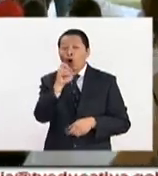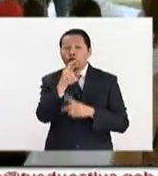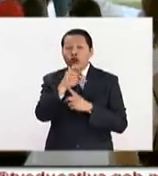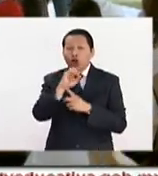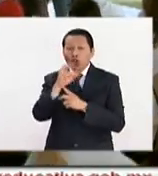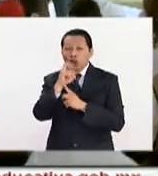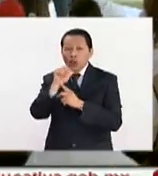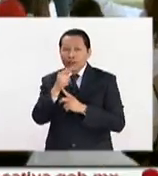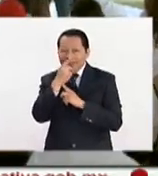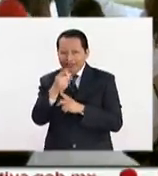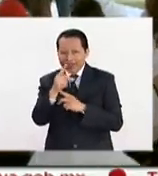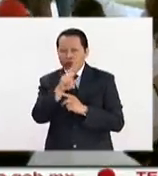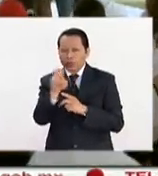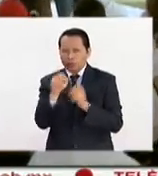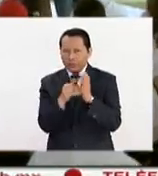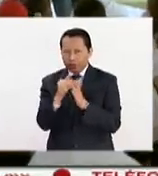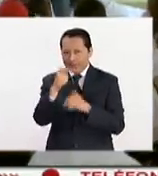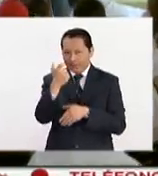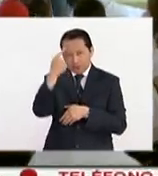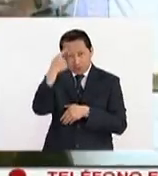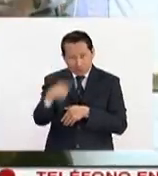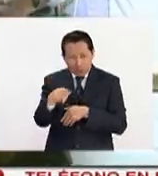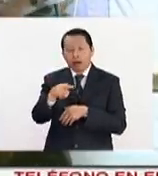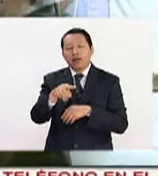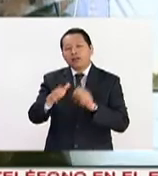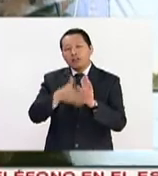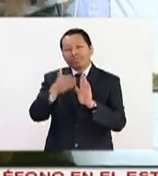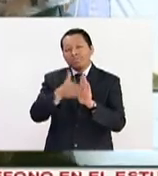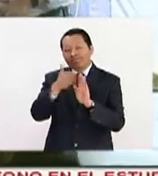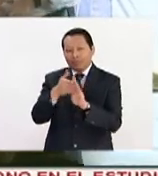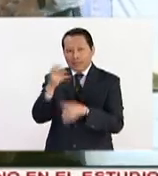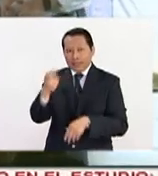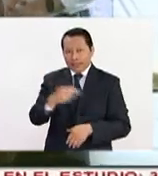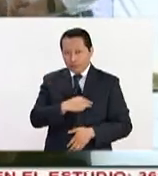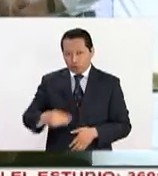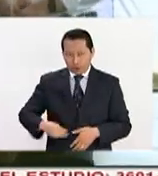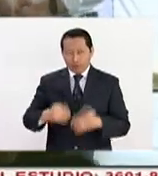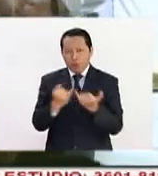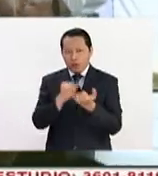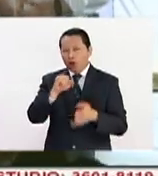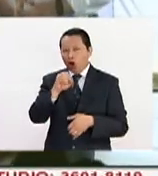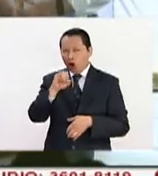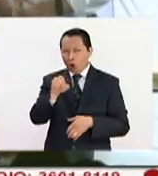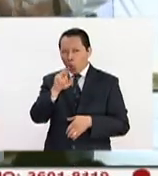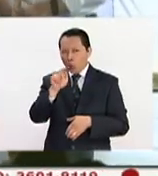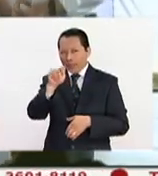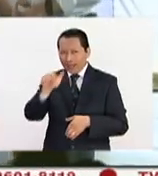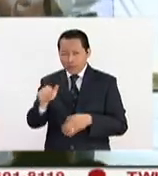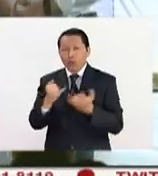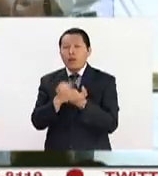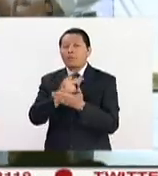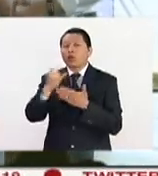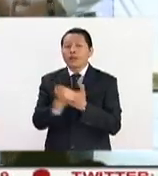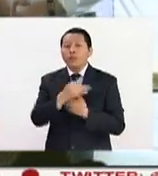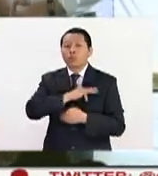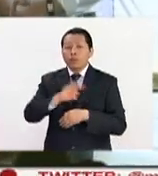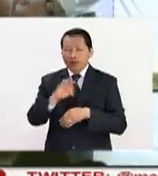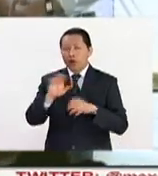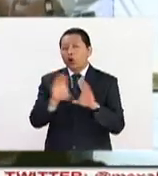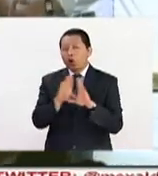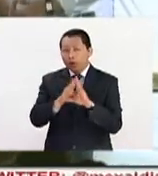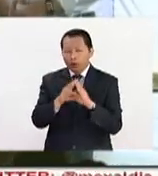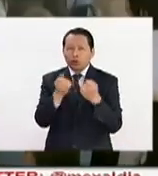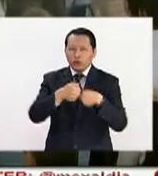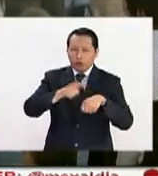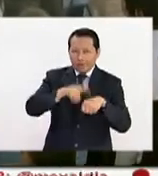más de 200 millones de pesos para la reedificación de este municipio de Jojutla y puso en marcha el proyecto integral de reconstrucción